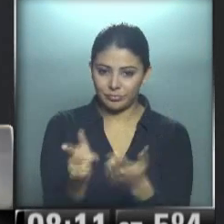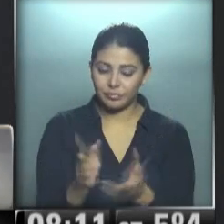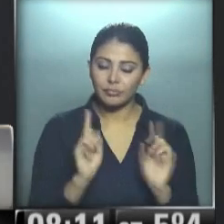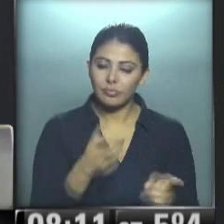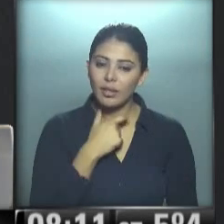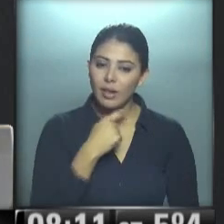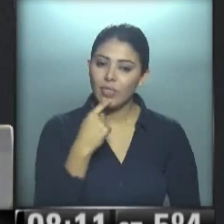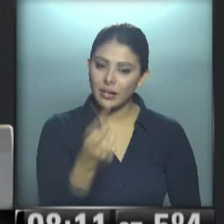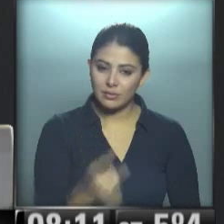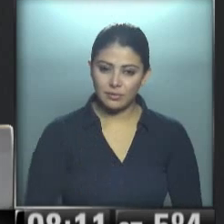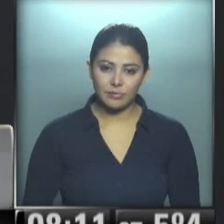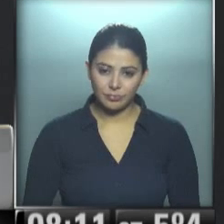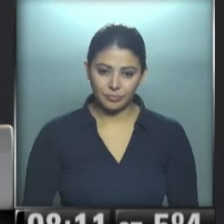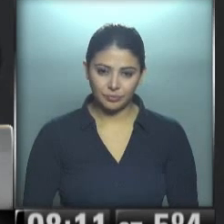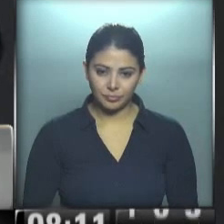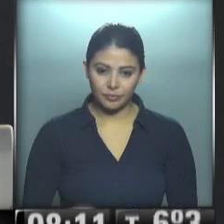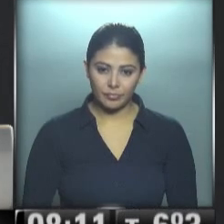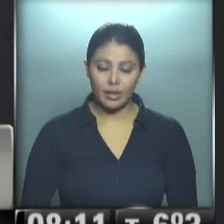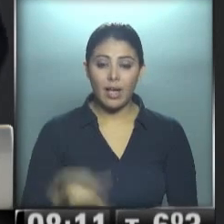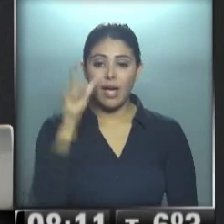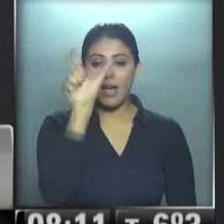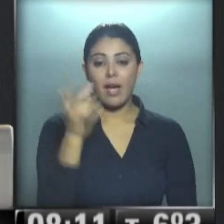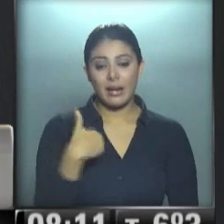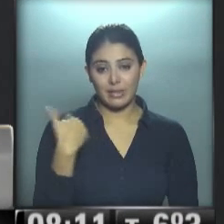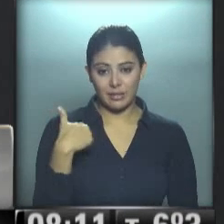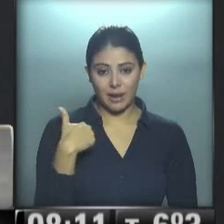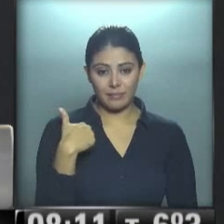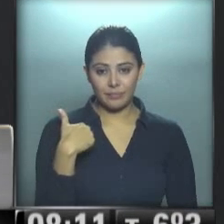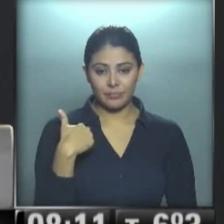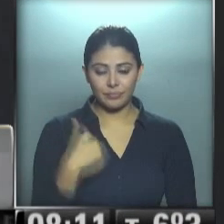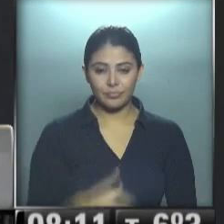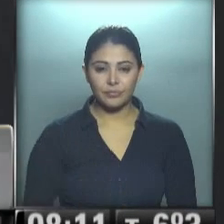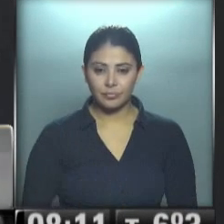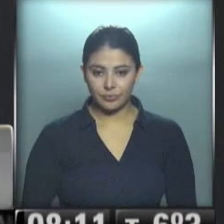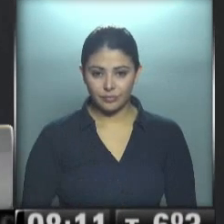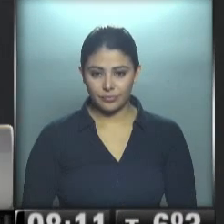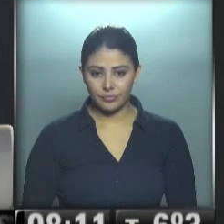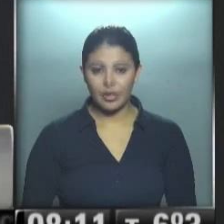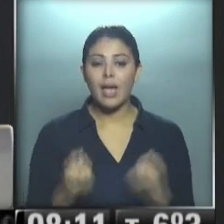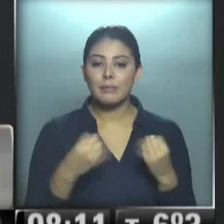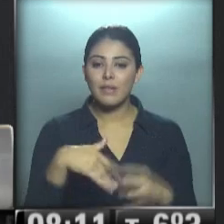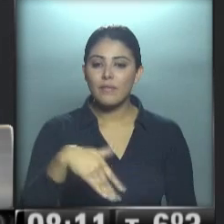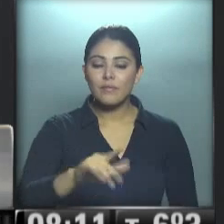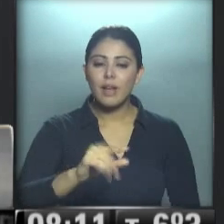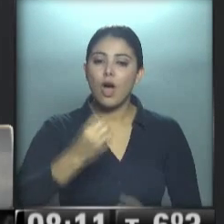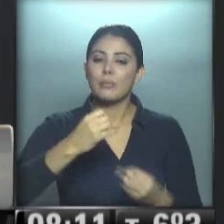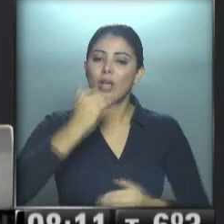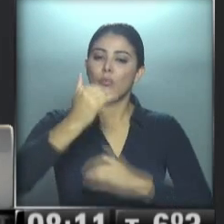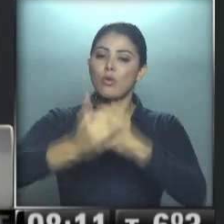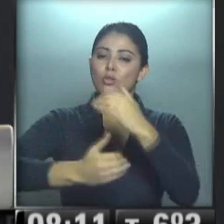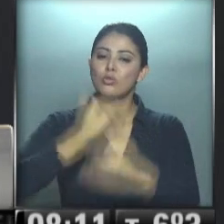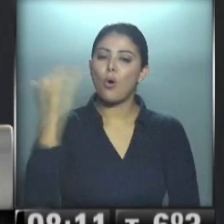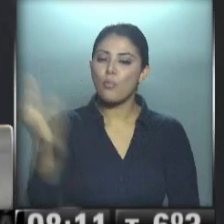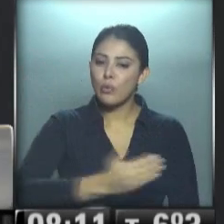hacer mención a que la república argentina iniciará el proceso de producción